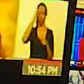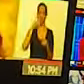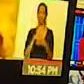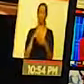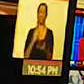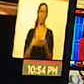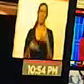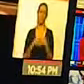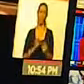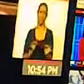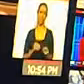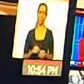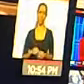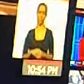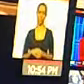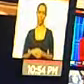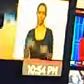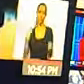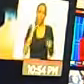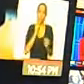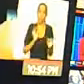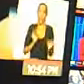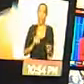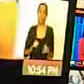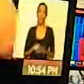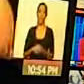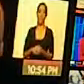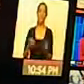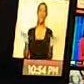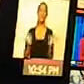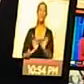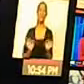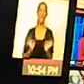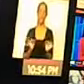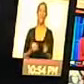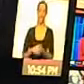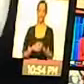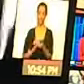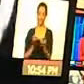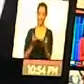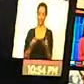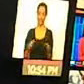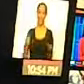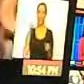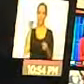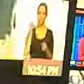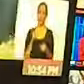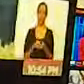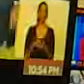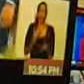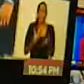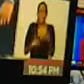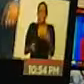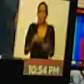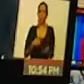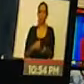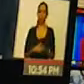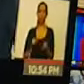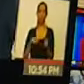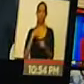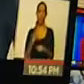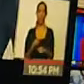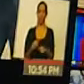gente. Yo no veo nada. La esencia del vacío es él. No importa que pasado mañana tú lo vuelva a